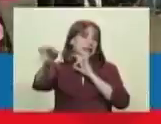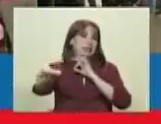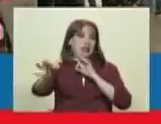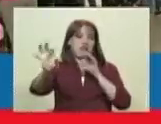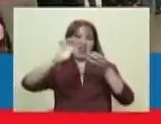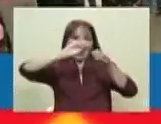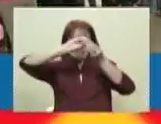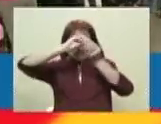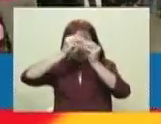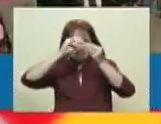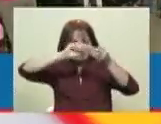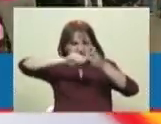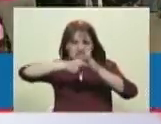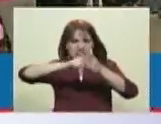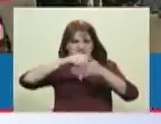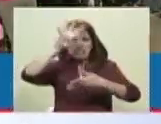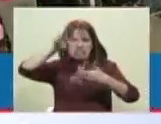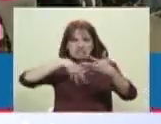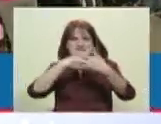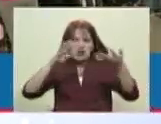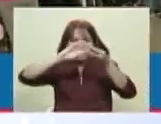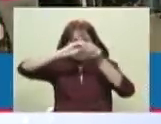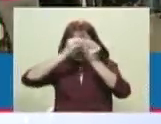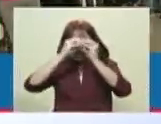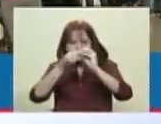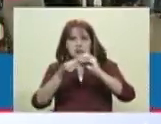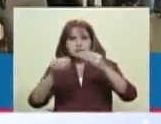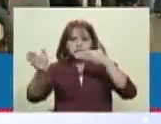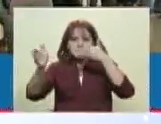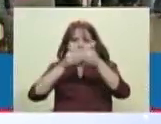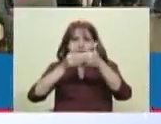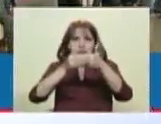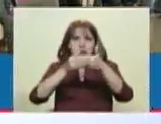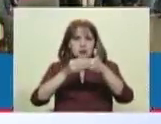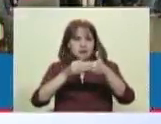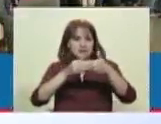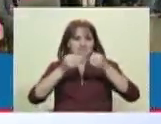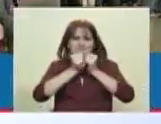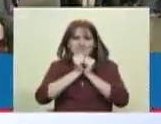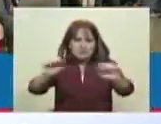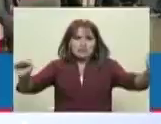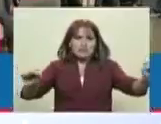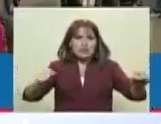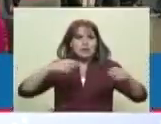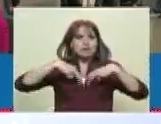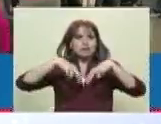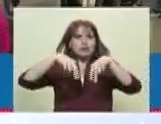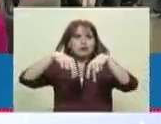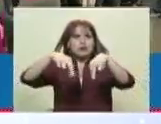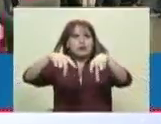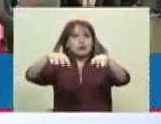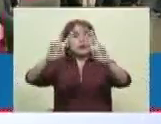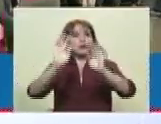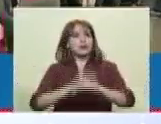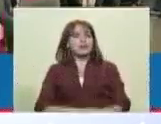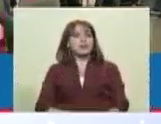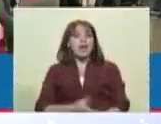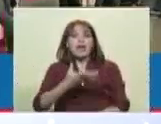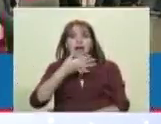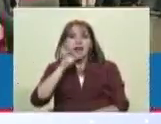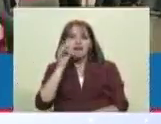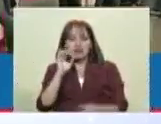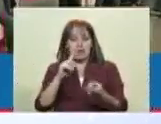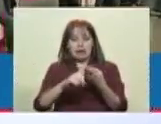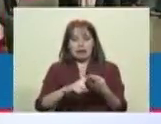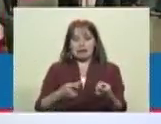con candado y se vinieron a pie. Gente que vive en el cafetal